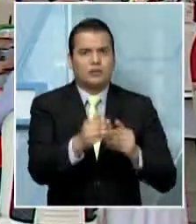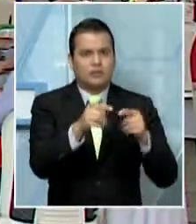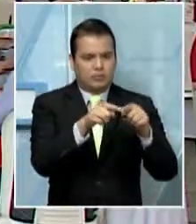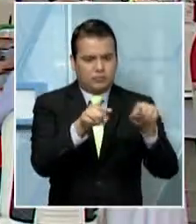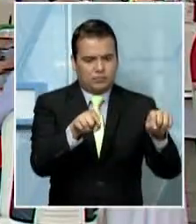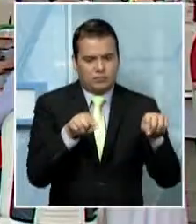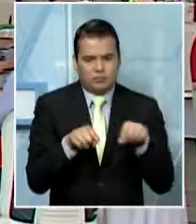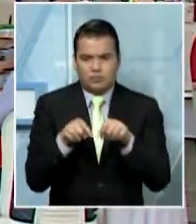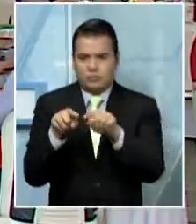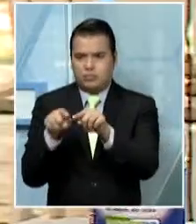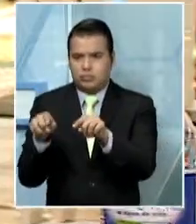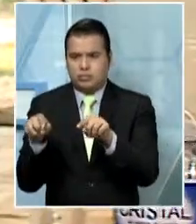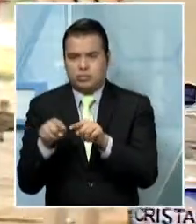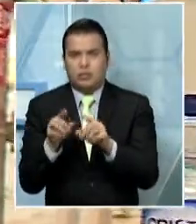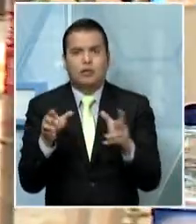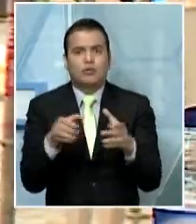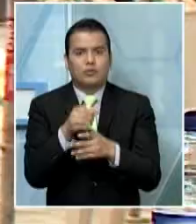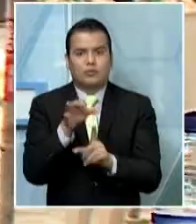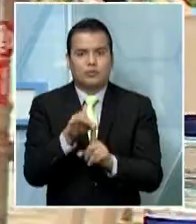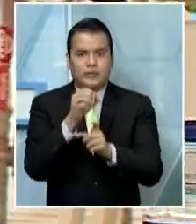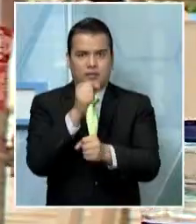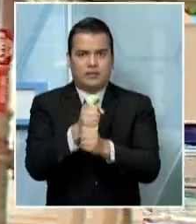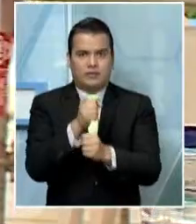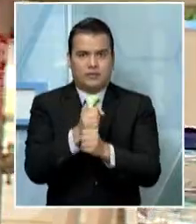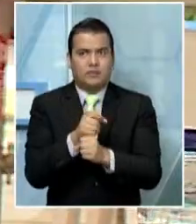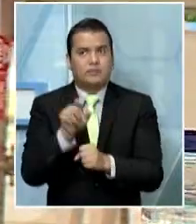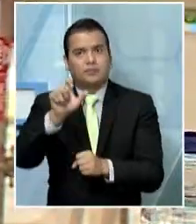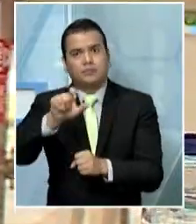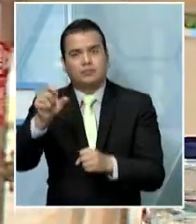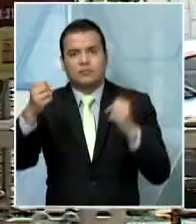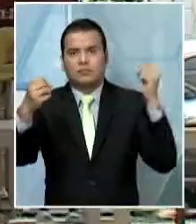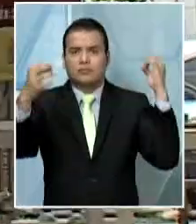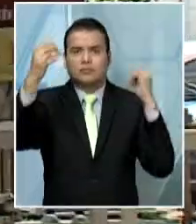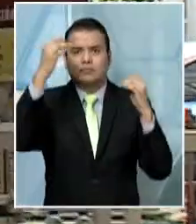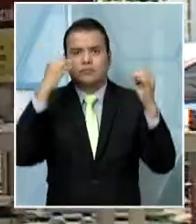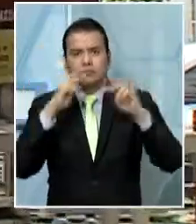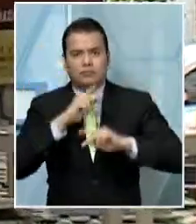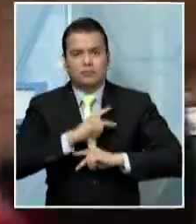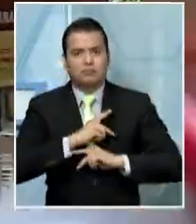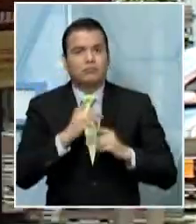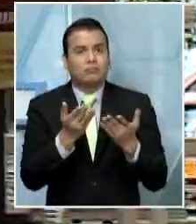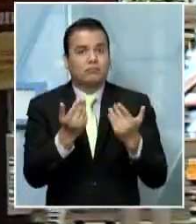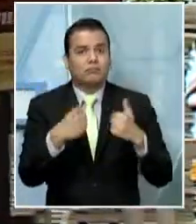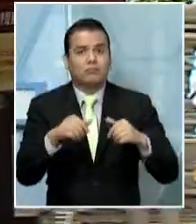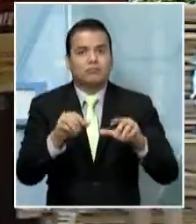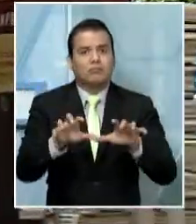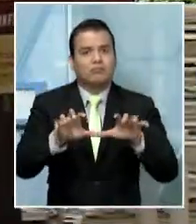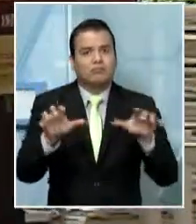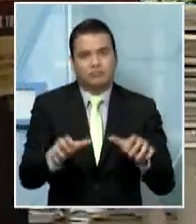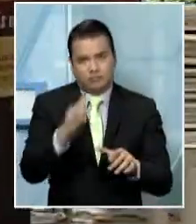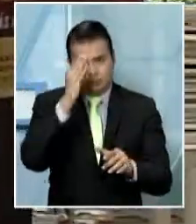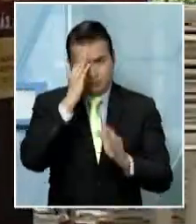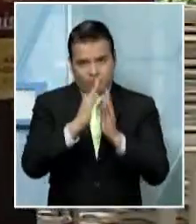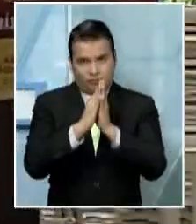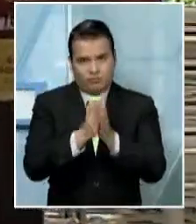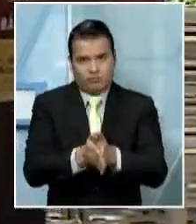un equipo, una brigada de bioseguridad. Otros empresarios y dueños de discotecas también han comenzado a promocionar eventos presenciales para la semana de la feria.